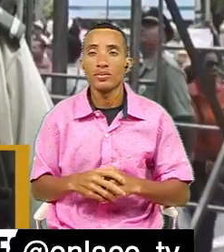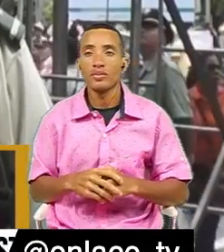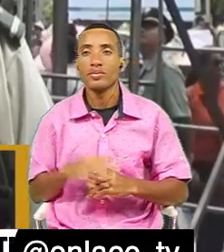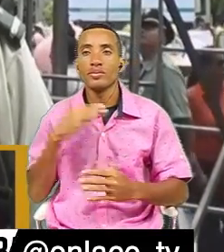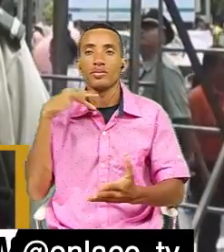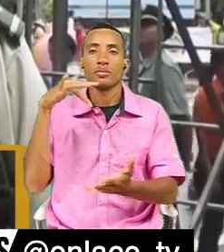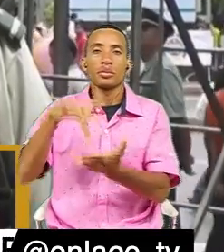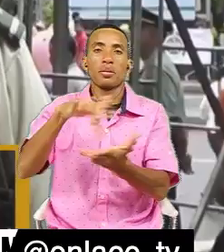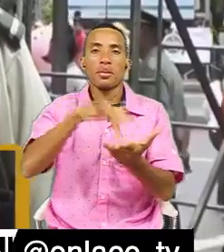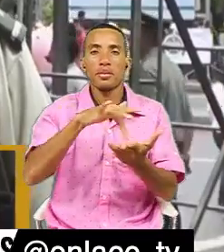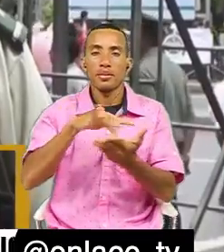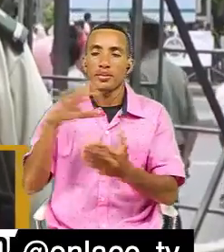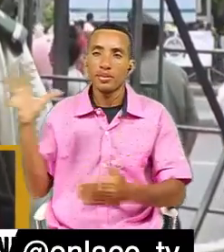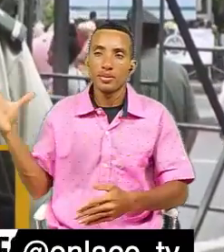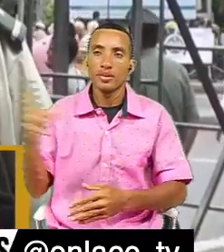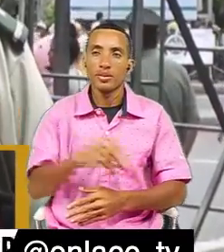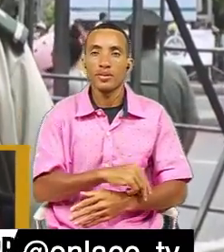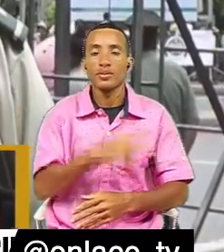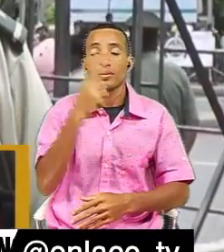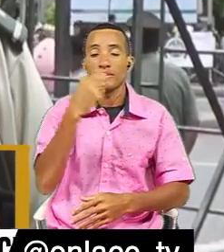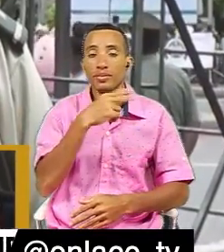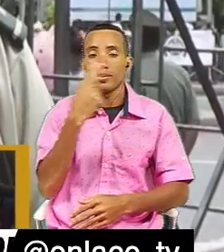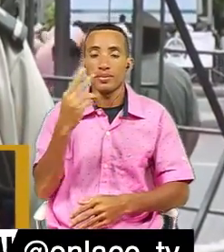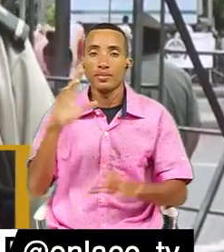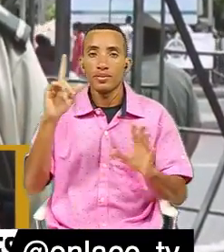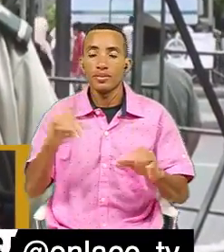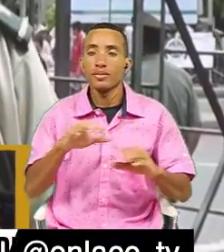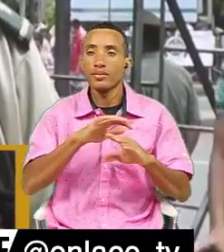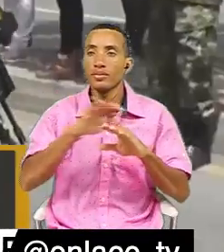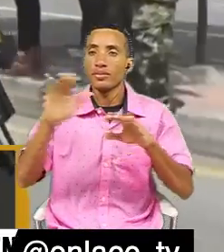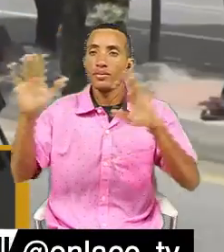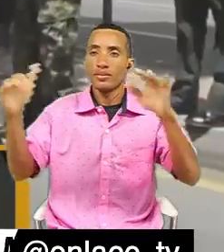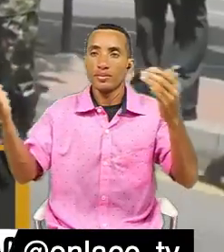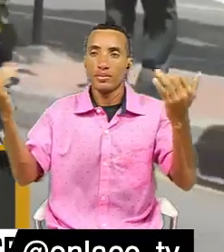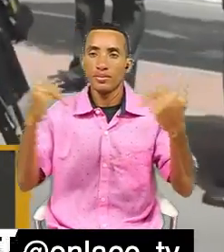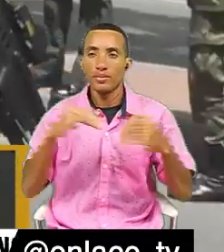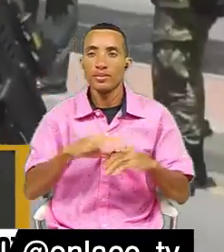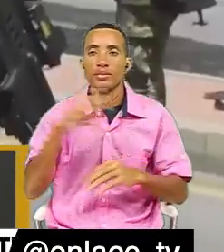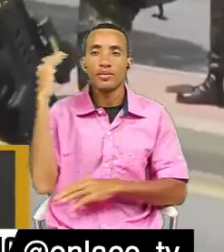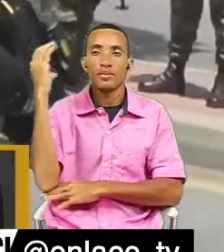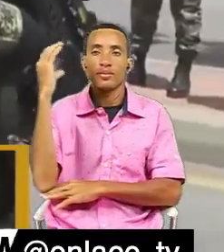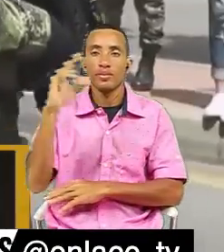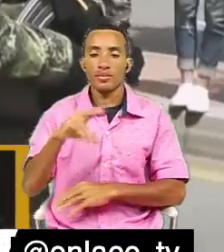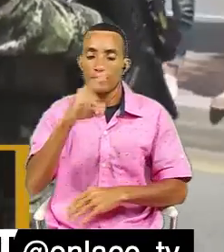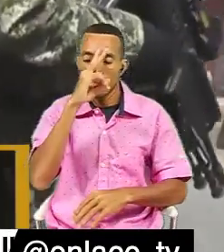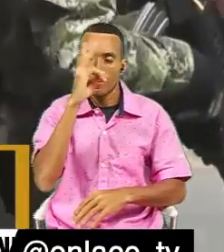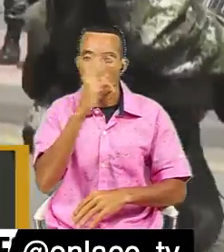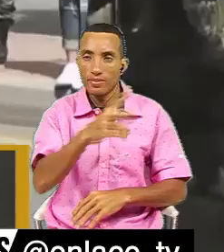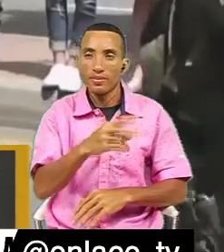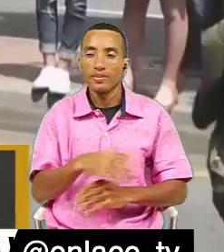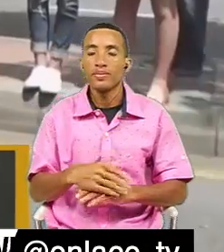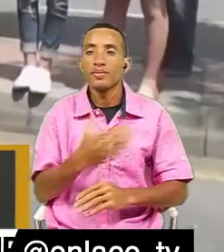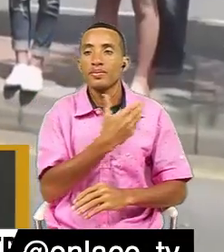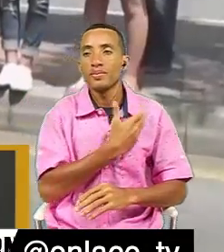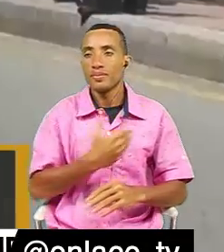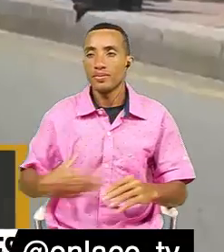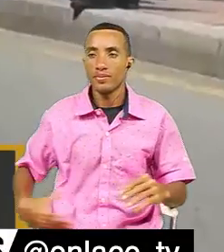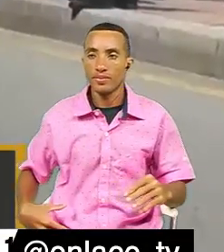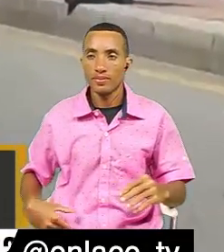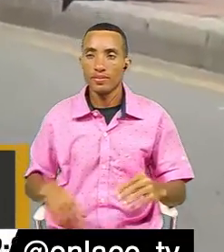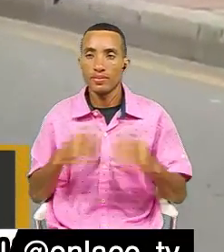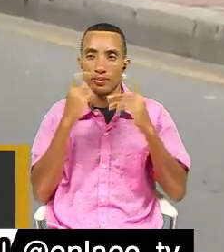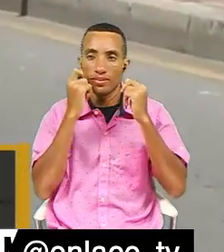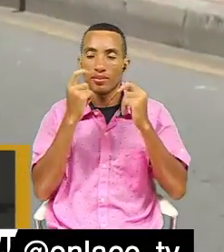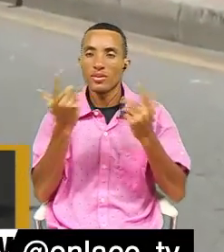asistimos a este gran compromiso, a esta convocación por el pueblo colombiano y en honor a él. el señor presidente de la República lo